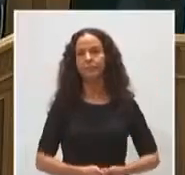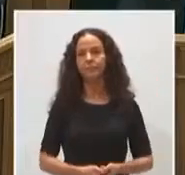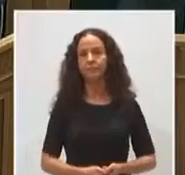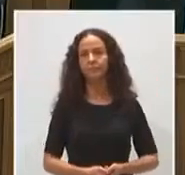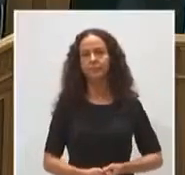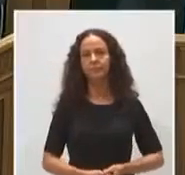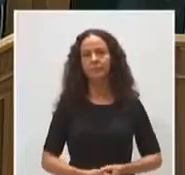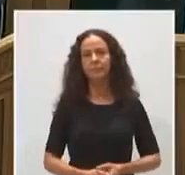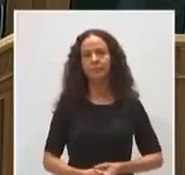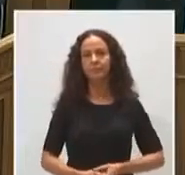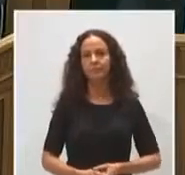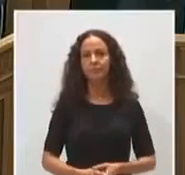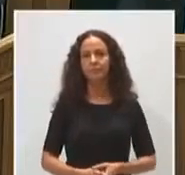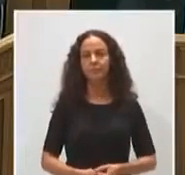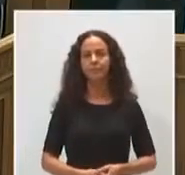y fíjense